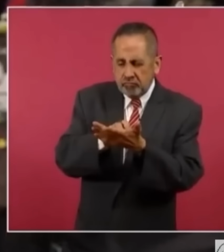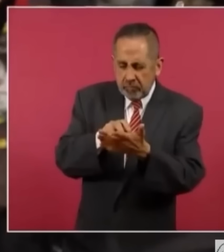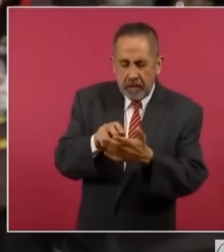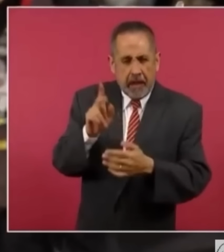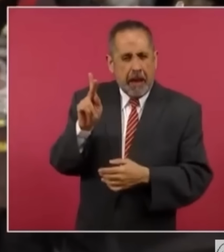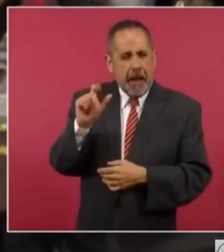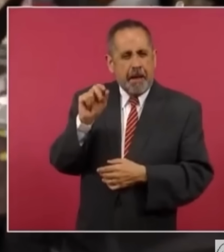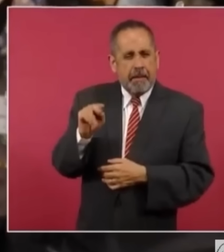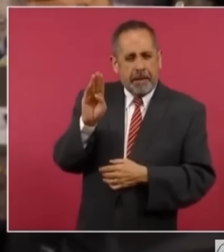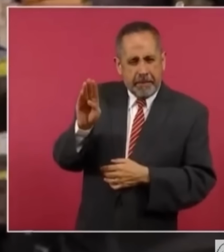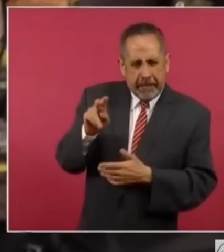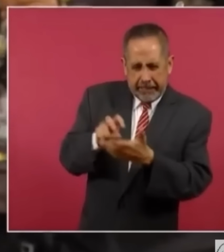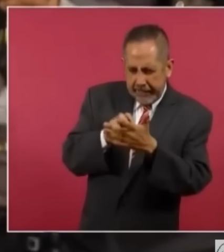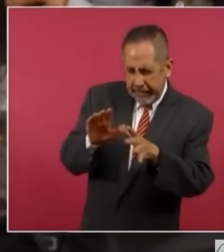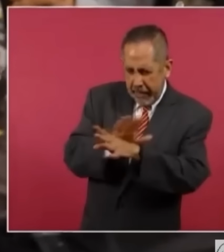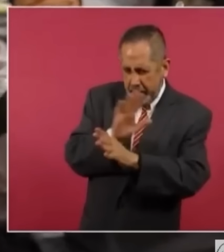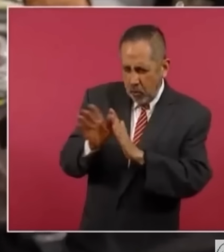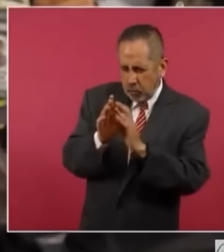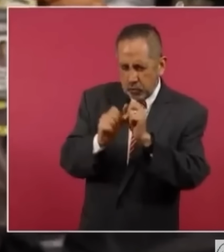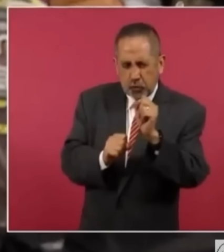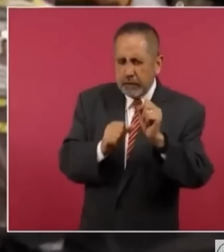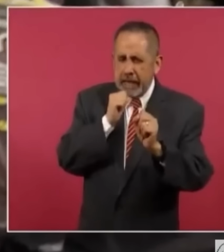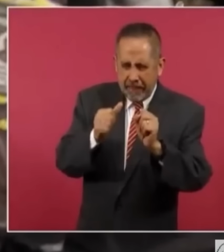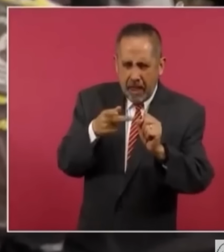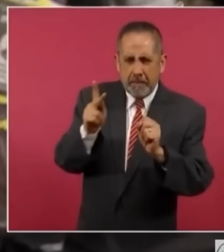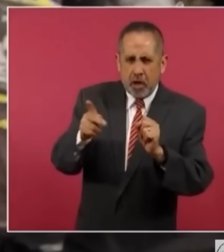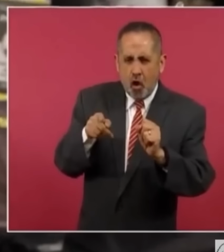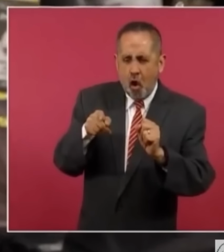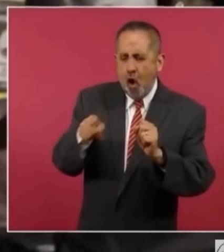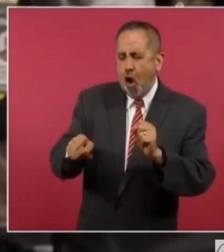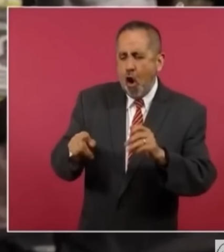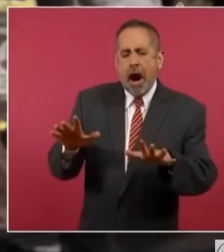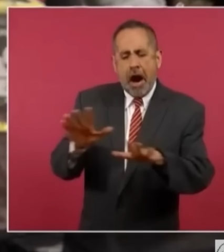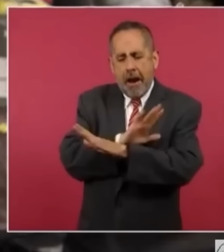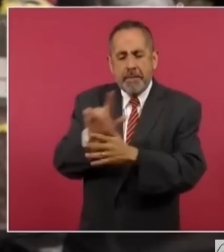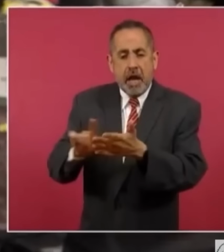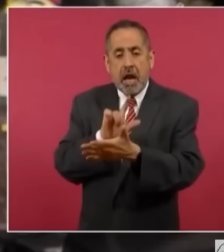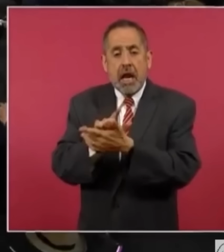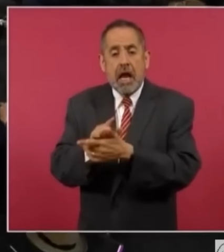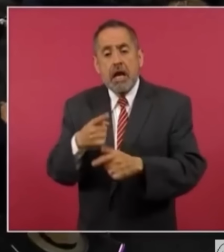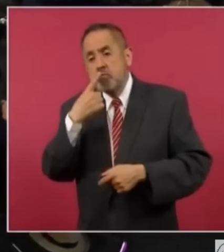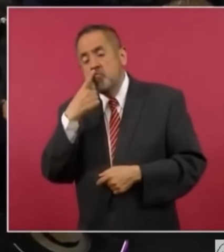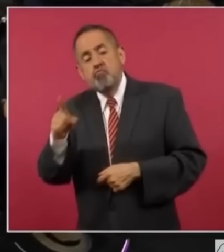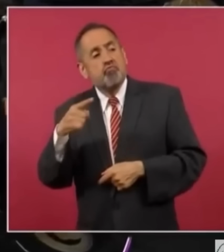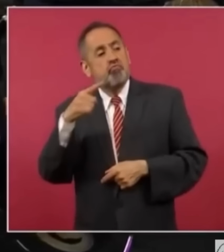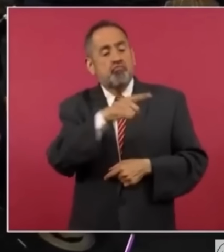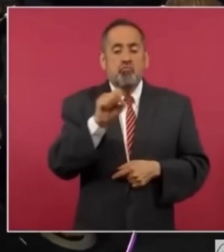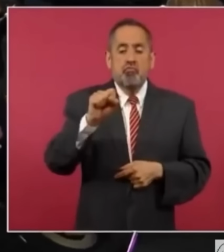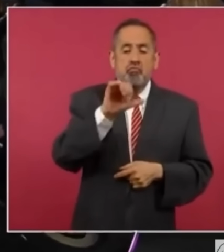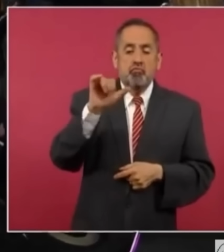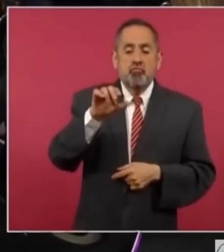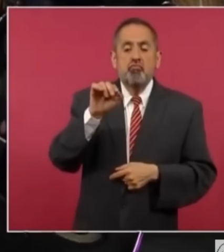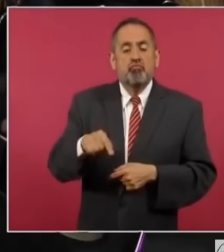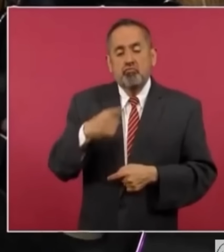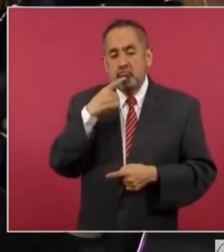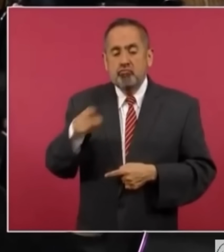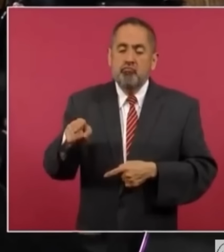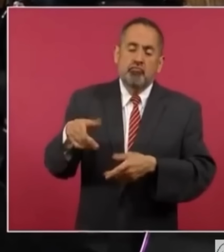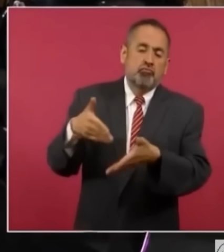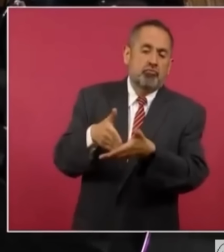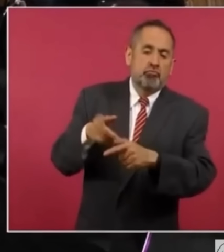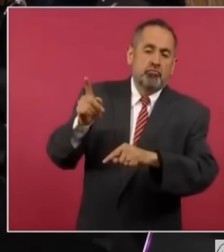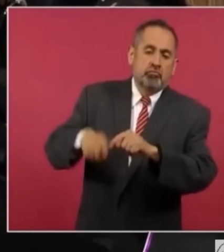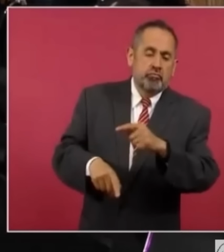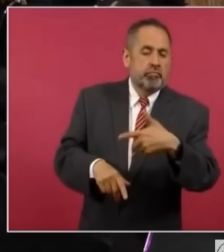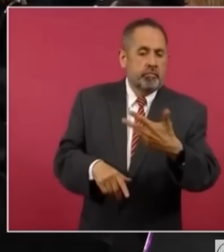este caso sabemos no constitucional, pero sí una de las reformas más impugnadas ante la Suprema Corte de Justicia de la Nación. Y bueno, ha hablado de algunos de